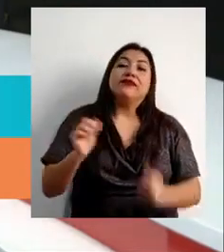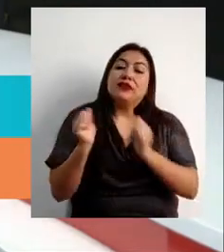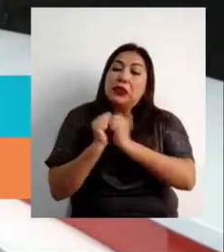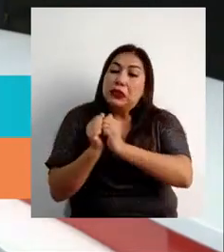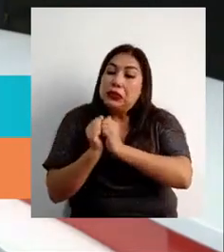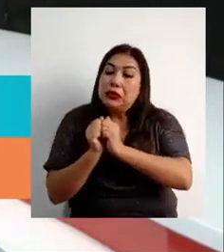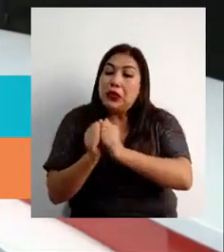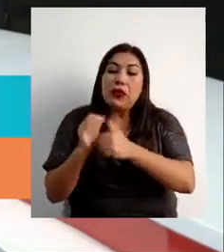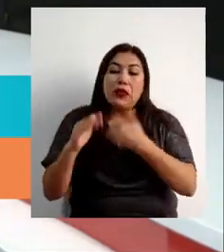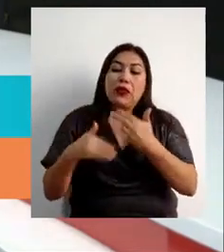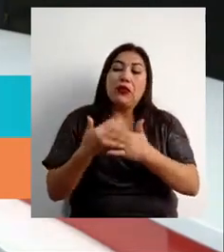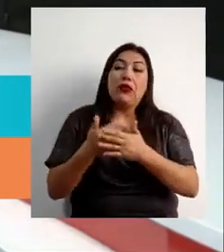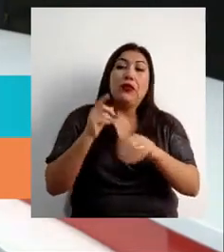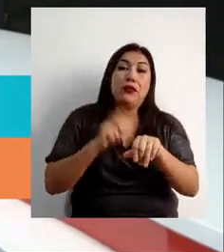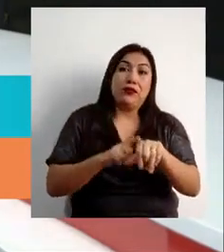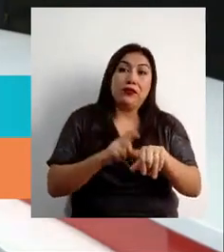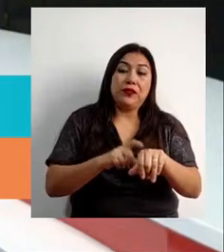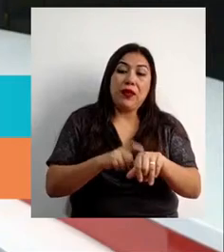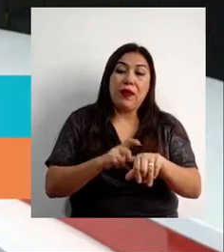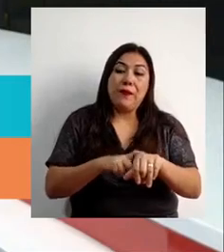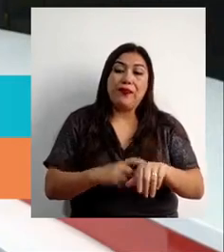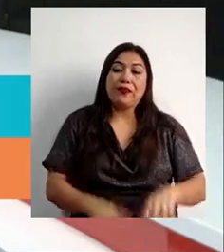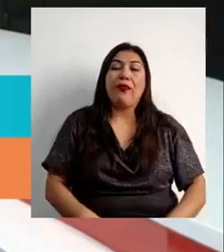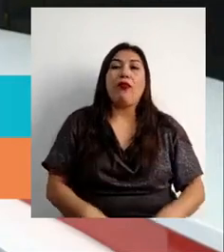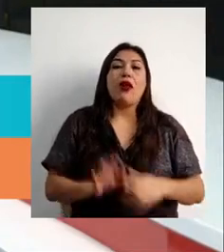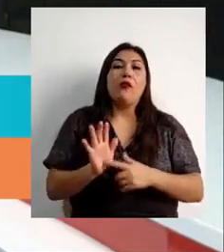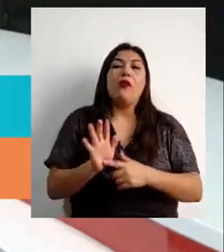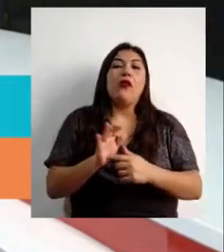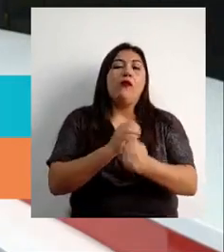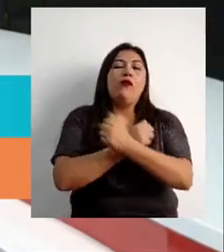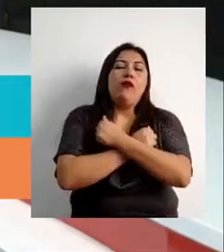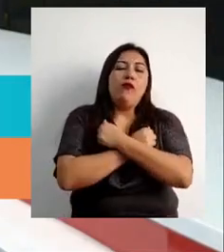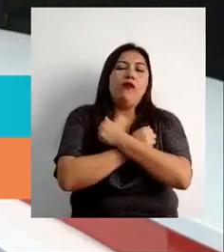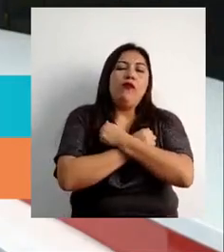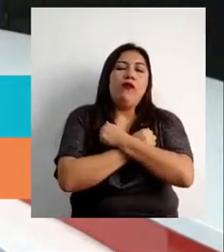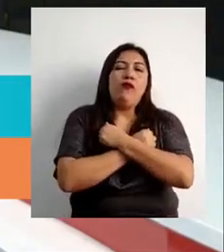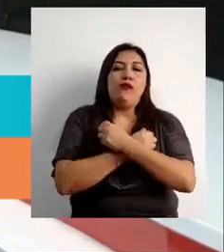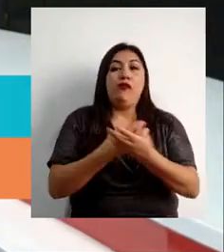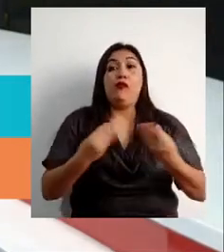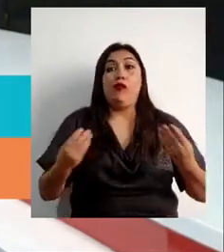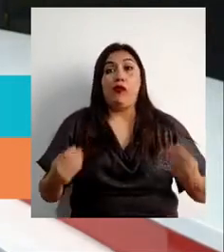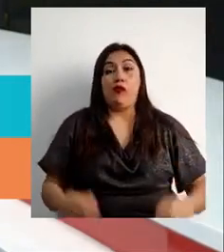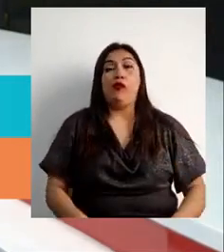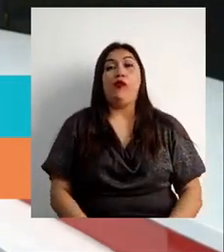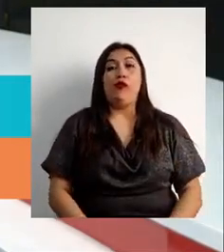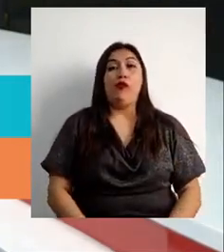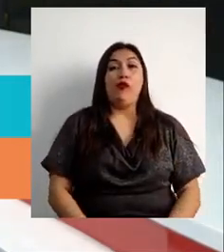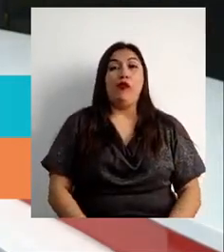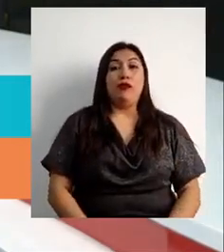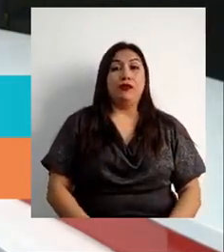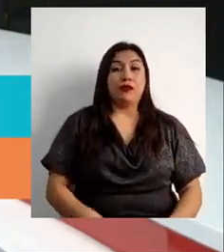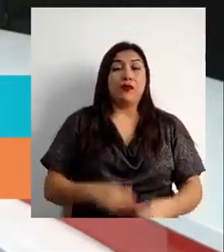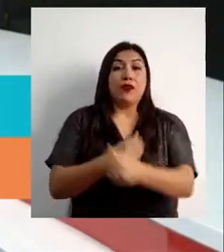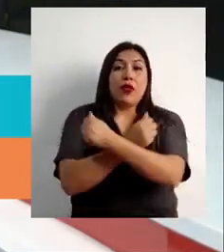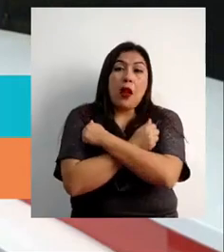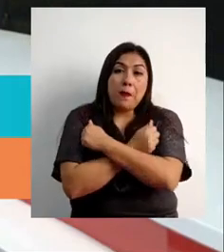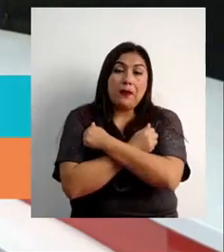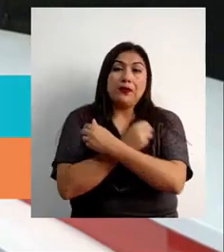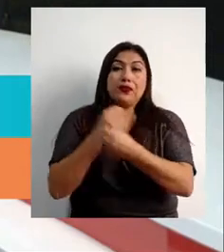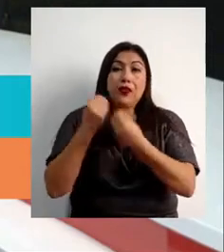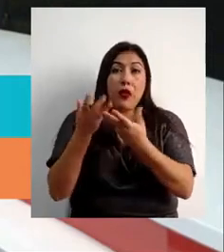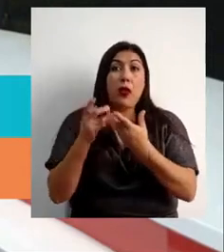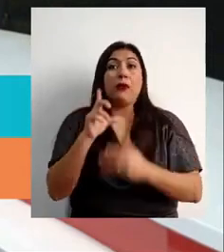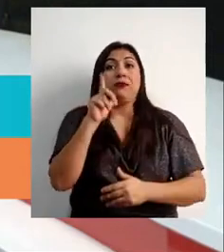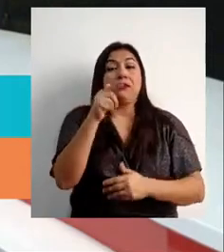todo momento. Claro, mucho amor. Miren, antepongan el amor al rigor y van a ver los resultados.